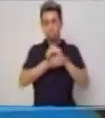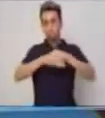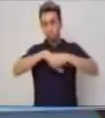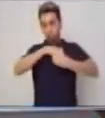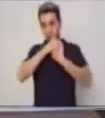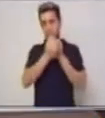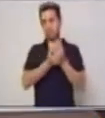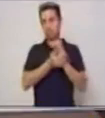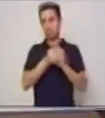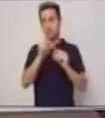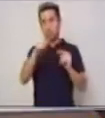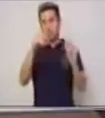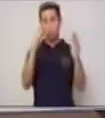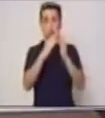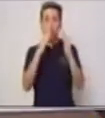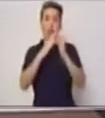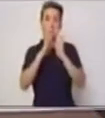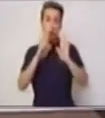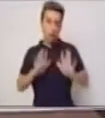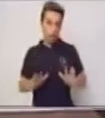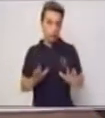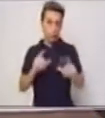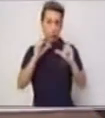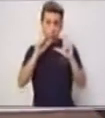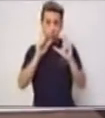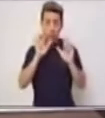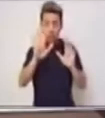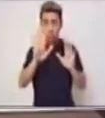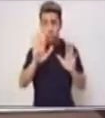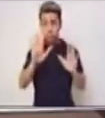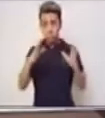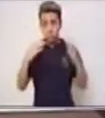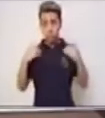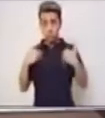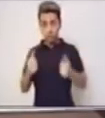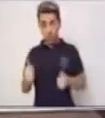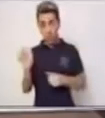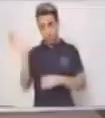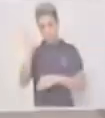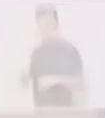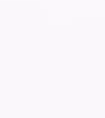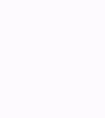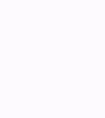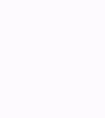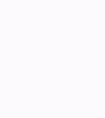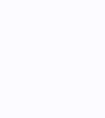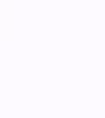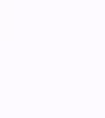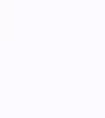casa y cuidar de su salud. Hasta la próxima.